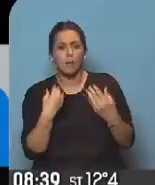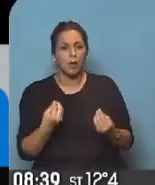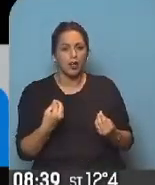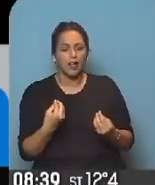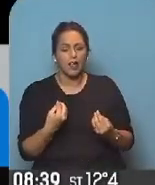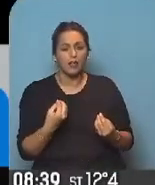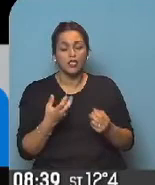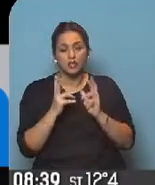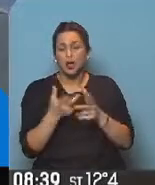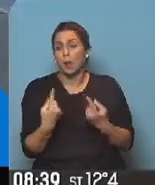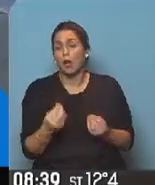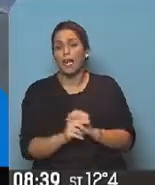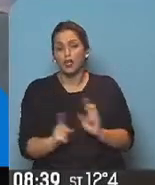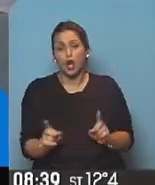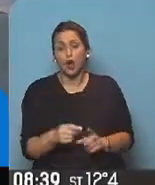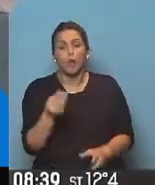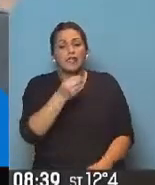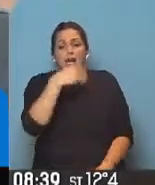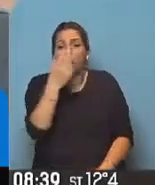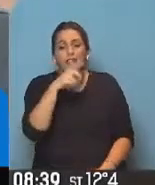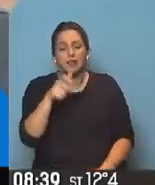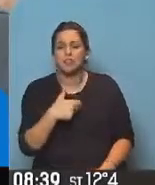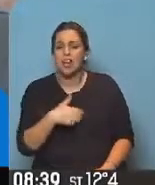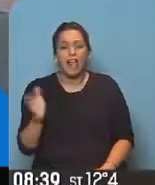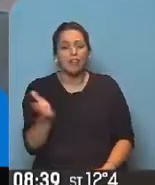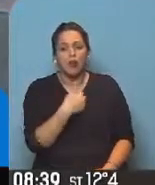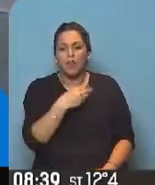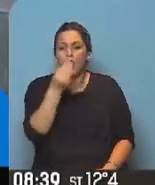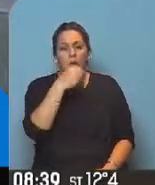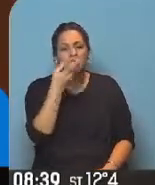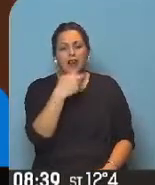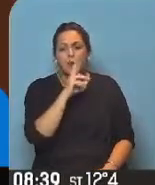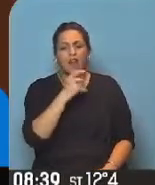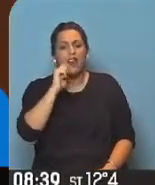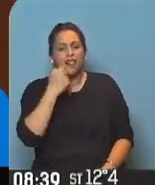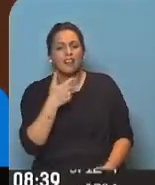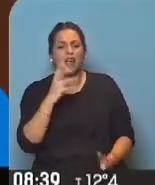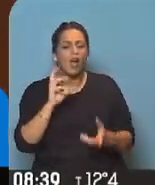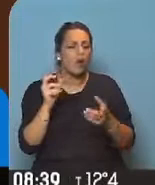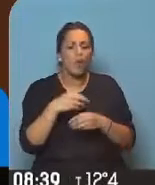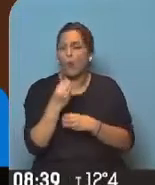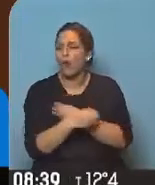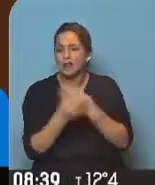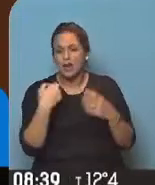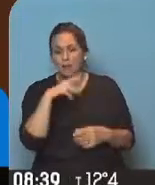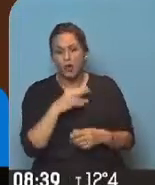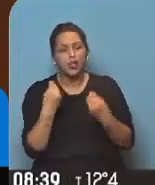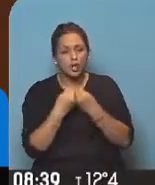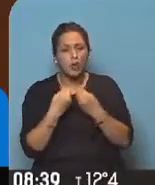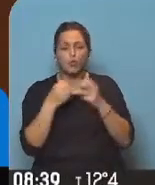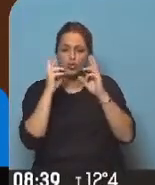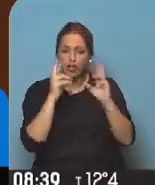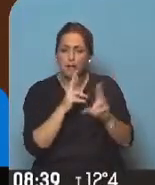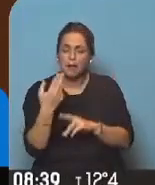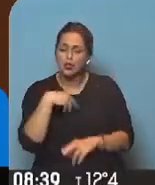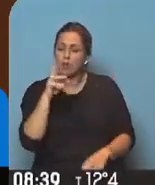porque de hecho se trata de eso a todos y estamos diciendo que a todas nos puede pasar que y además con mucho con mucho respeto por las